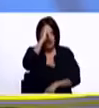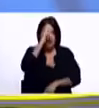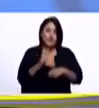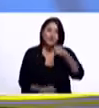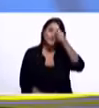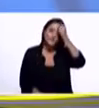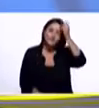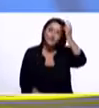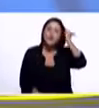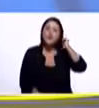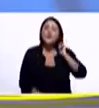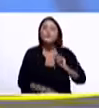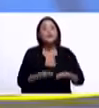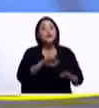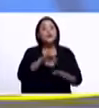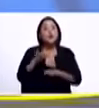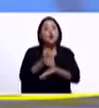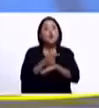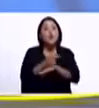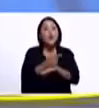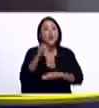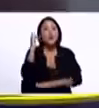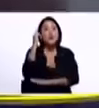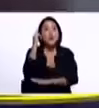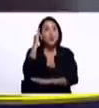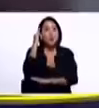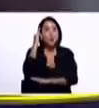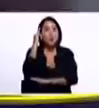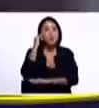estado Yaracuy, Julio César León Heredia,